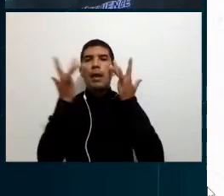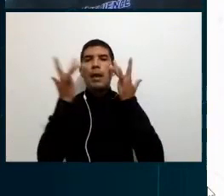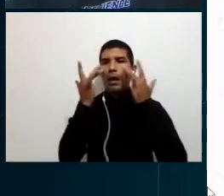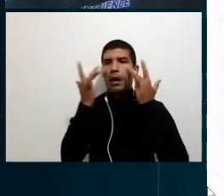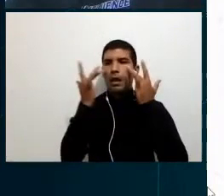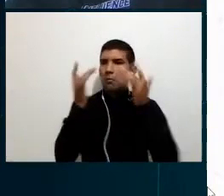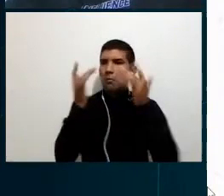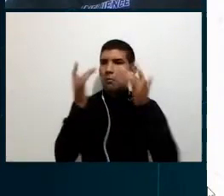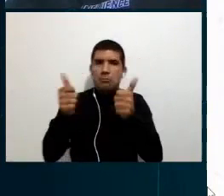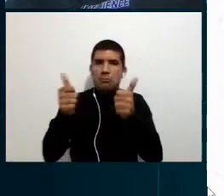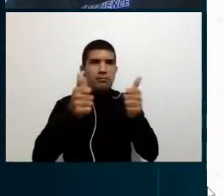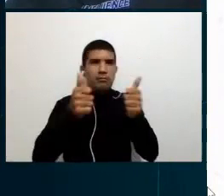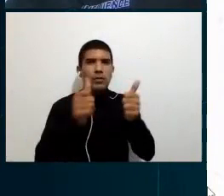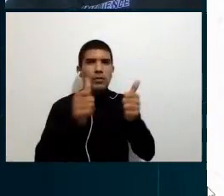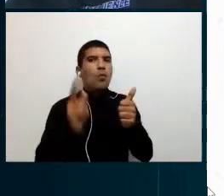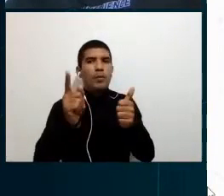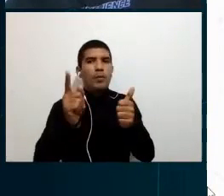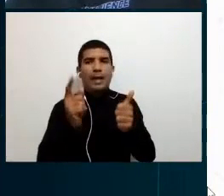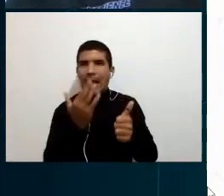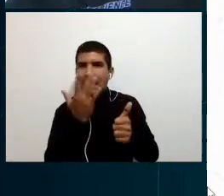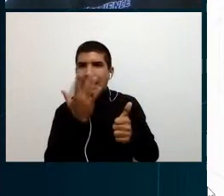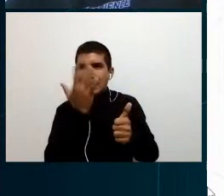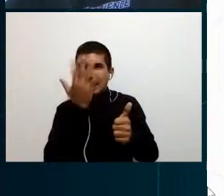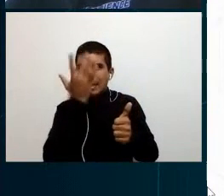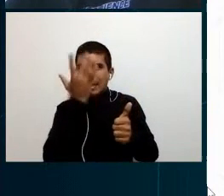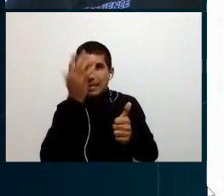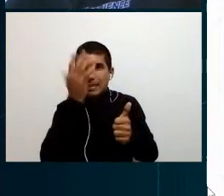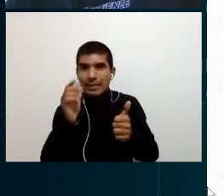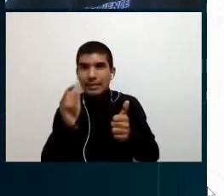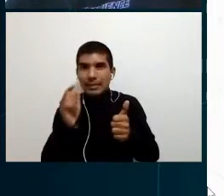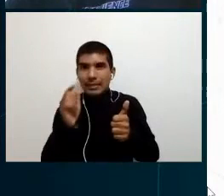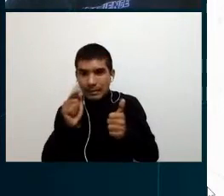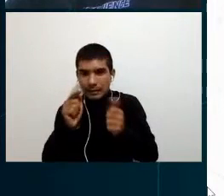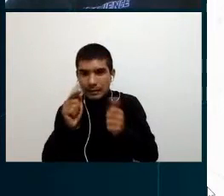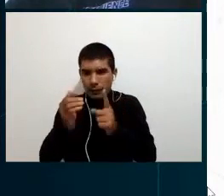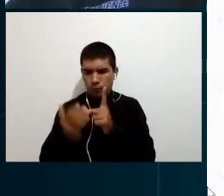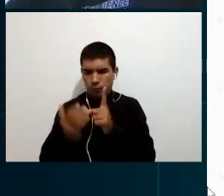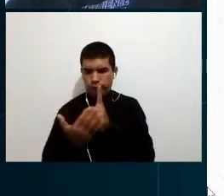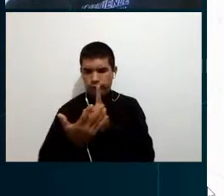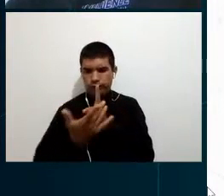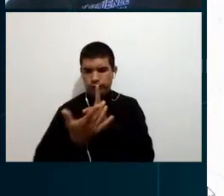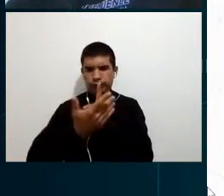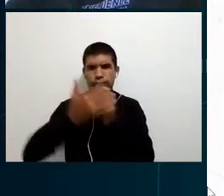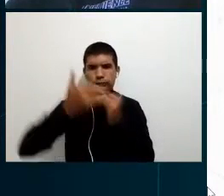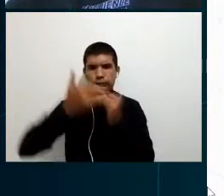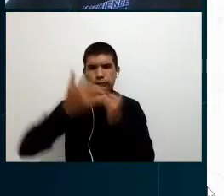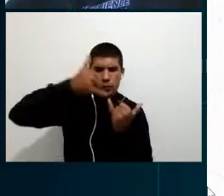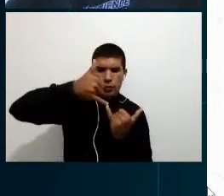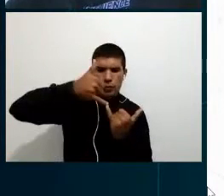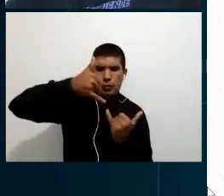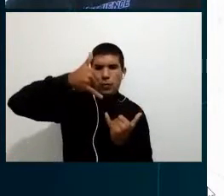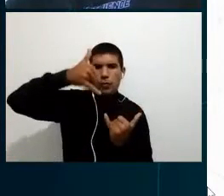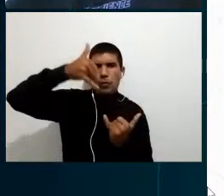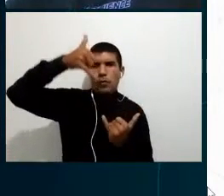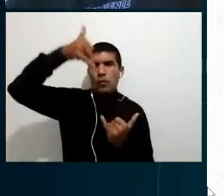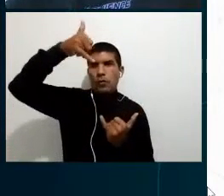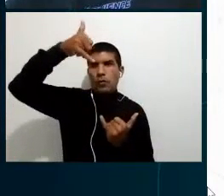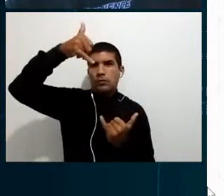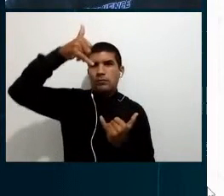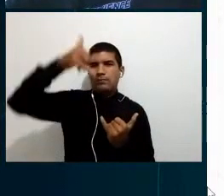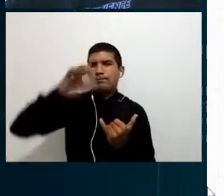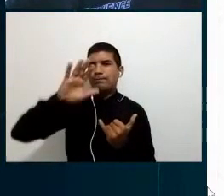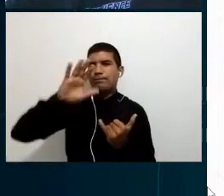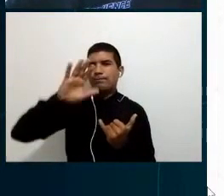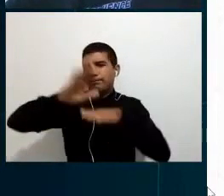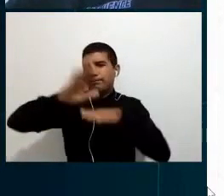lo que buscan es la eliminación de este gas a un futuro próximo. Hay varias proyecciones de